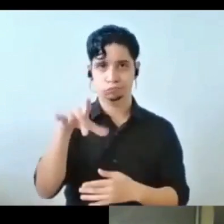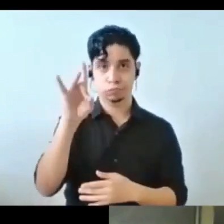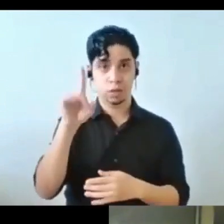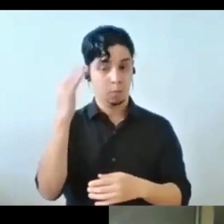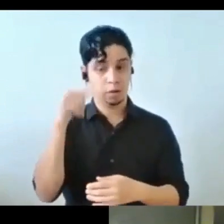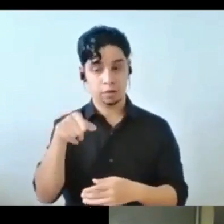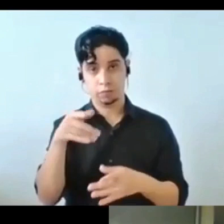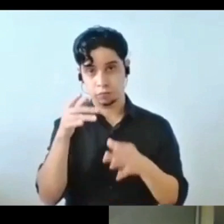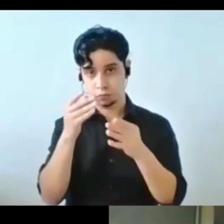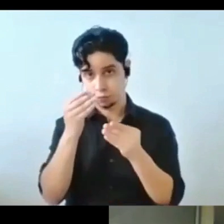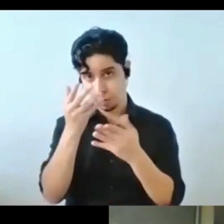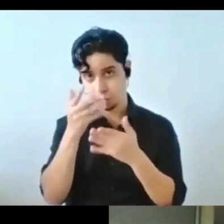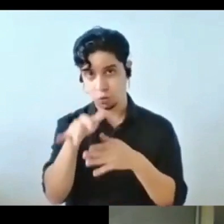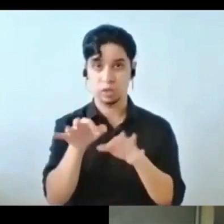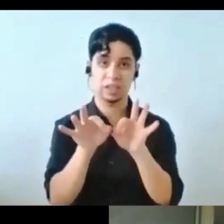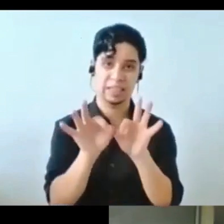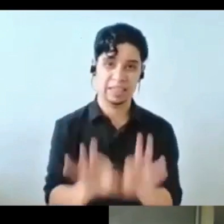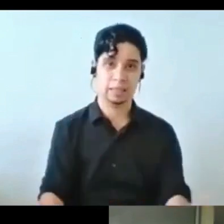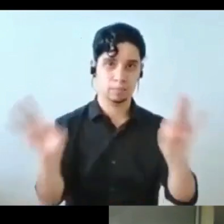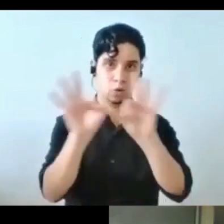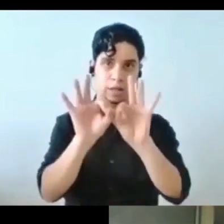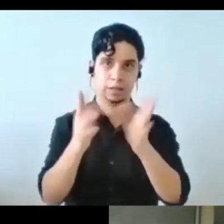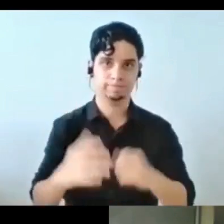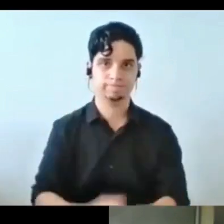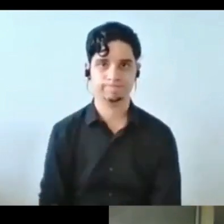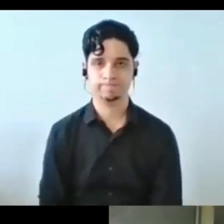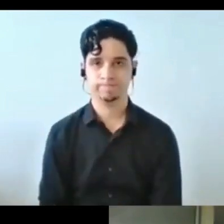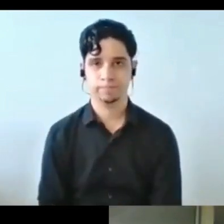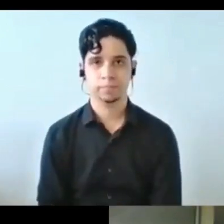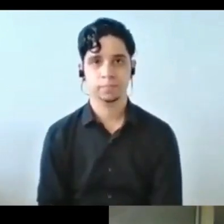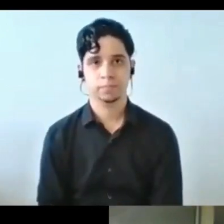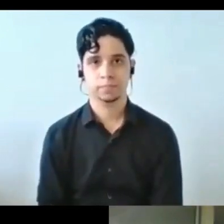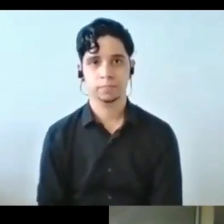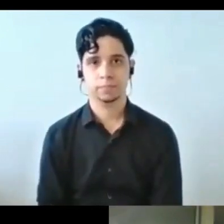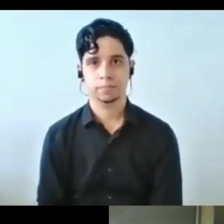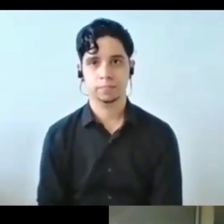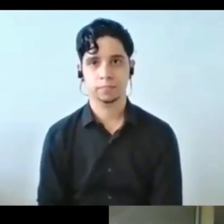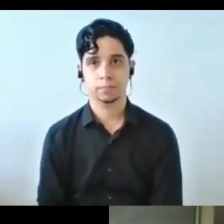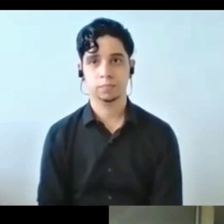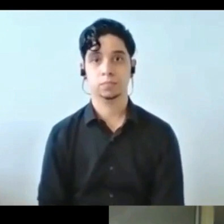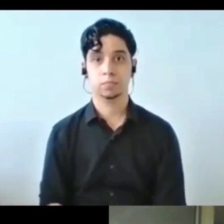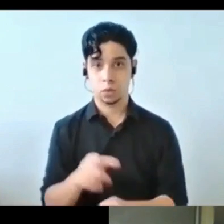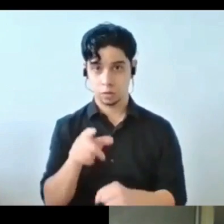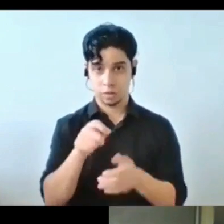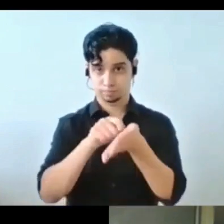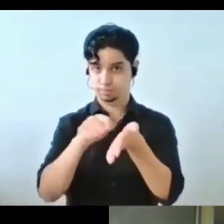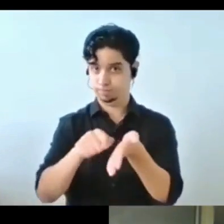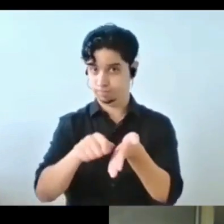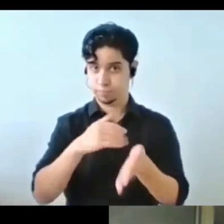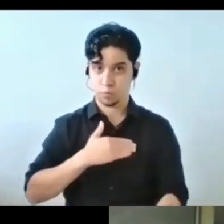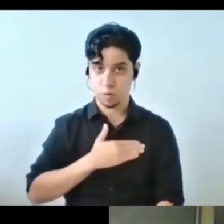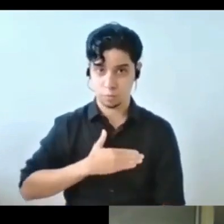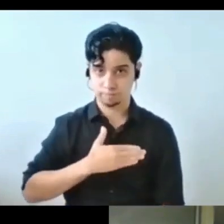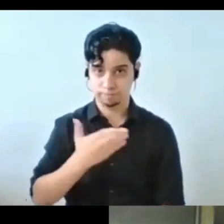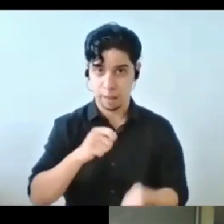importante. Hay que estar bien, bien, bien al día. Y apunte para esa dirección,